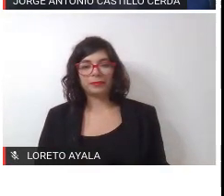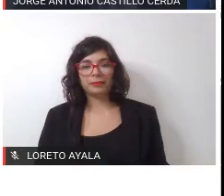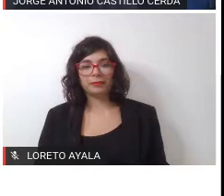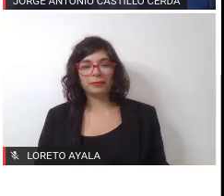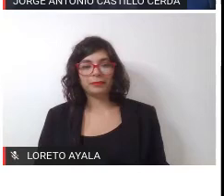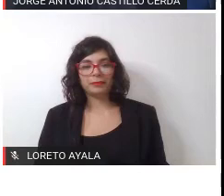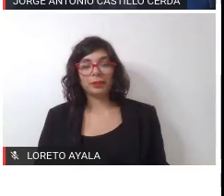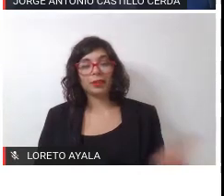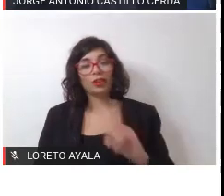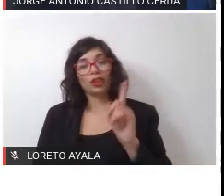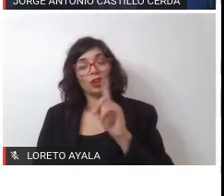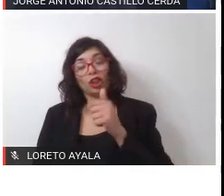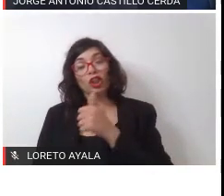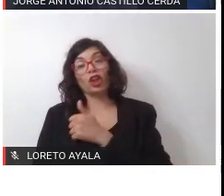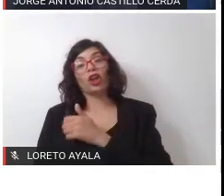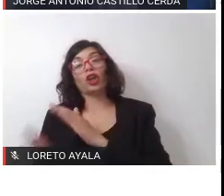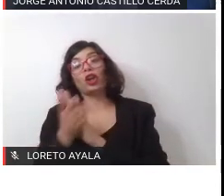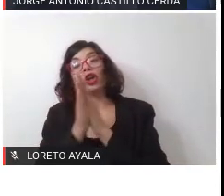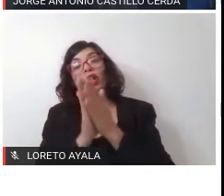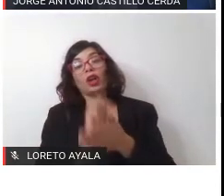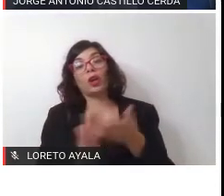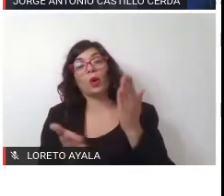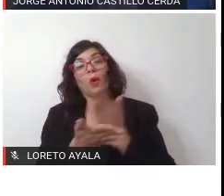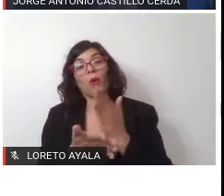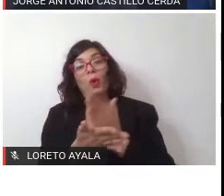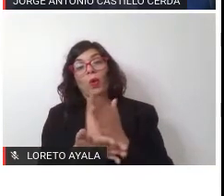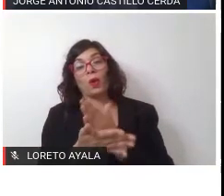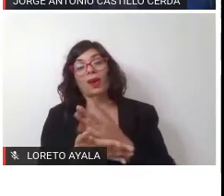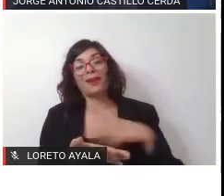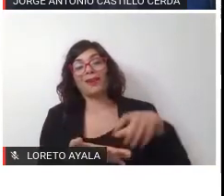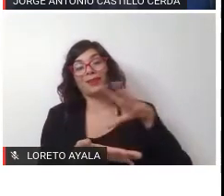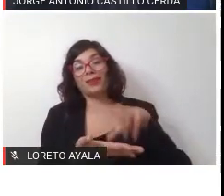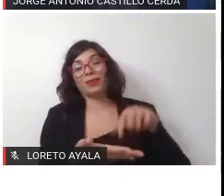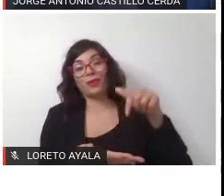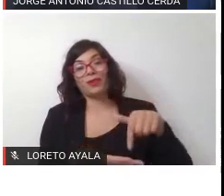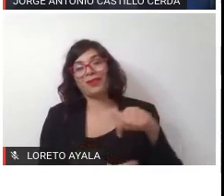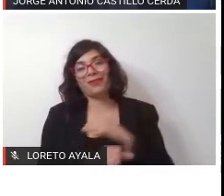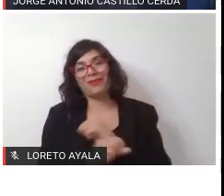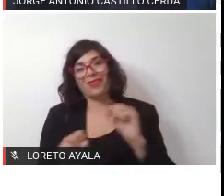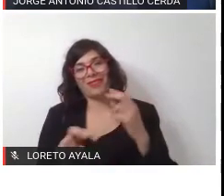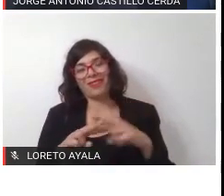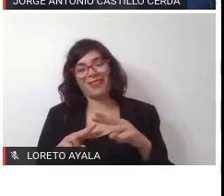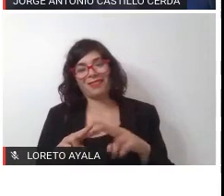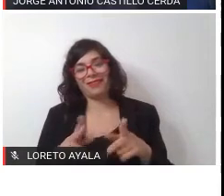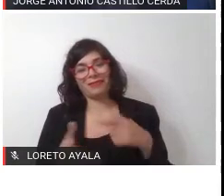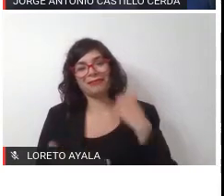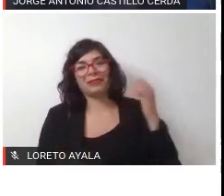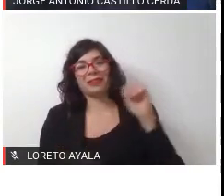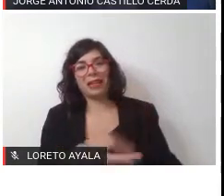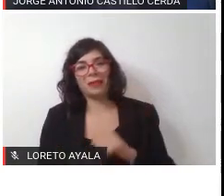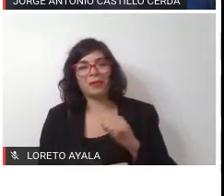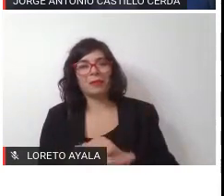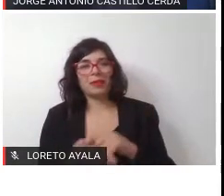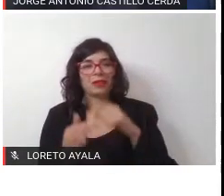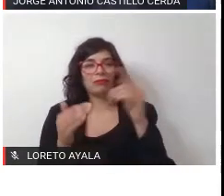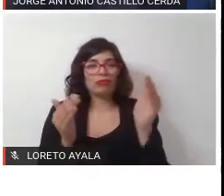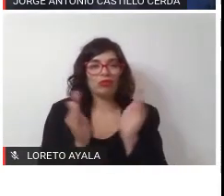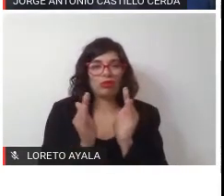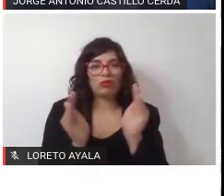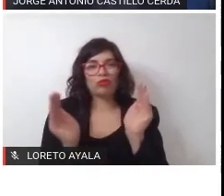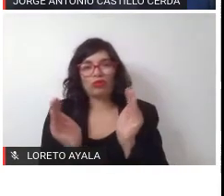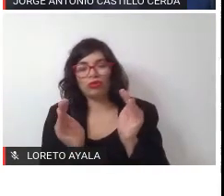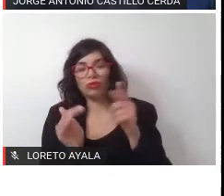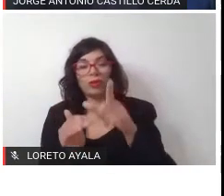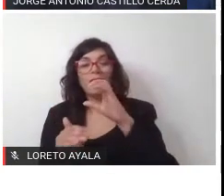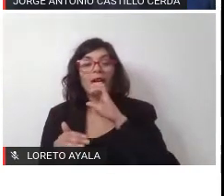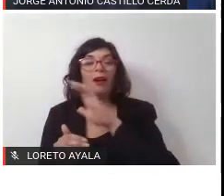No toda la escuela urbana puede hacer eso. No, reclamamos de los espacios. Bueno, acá el mundo